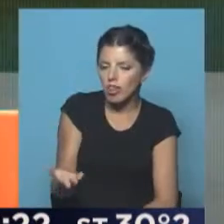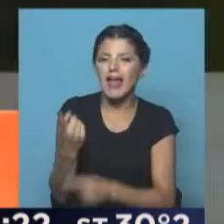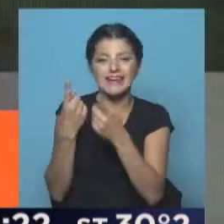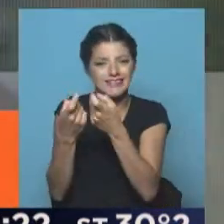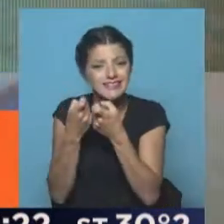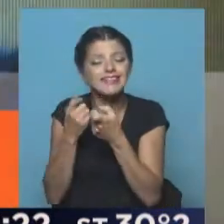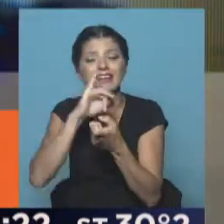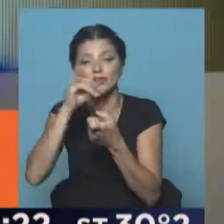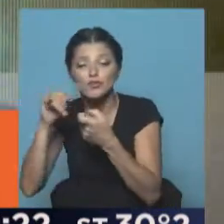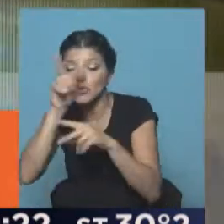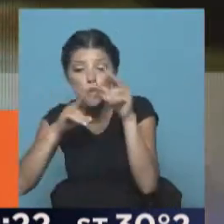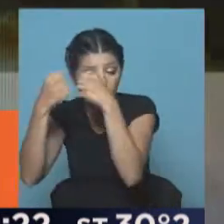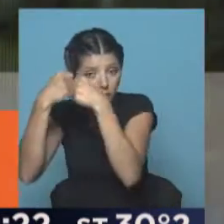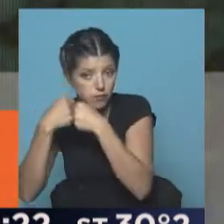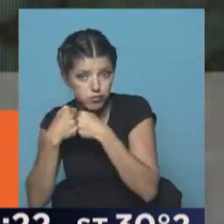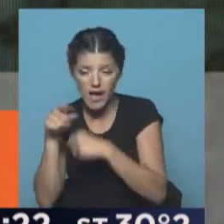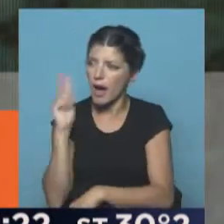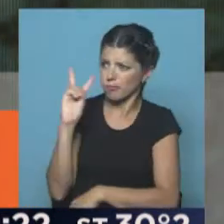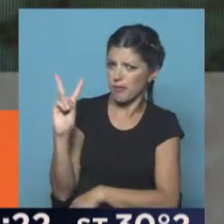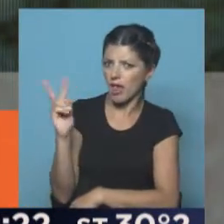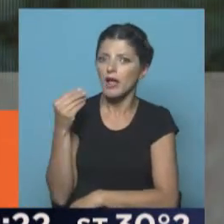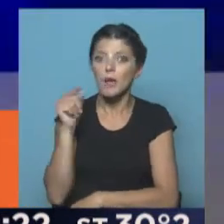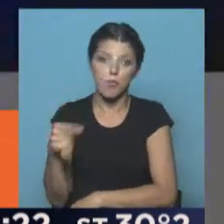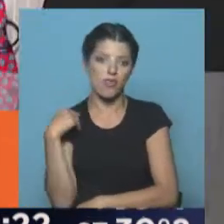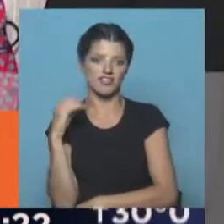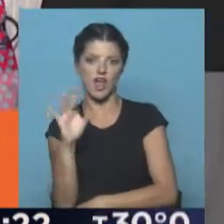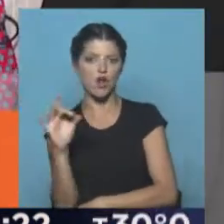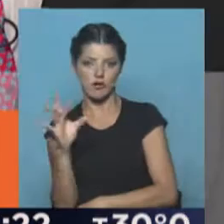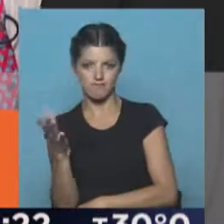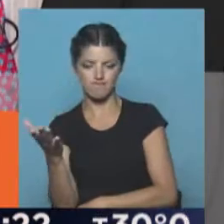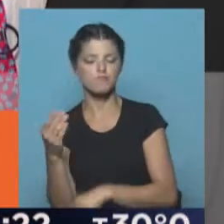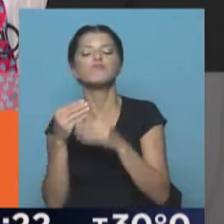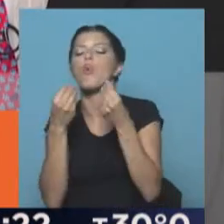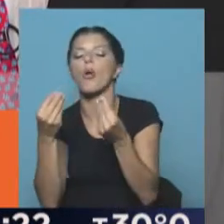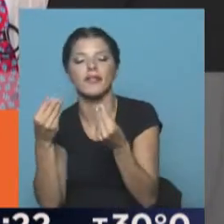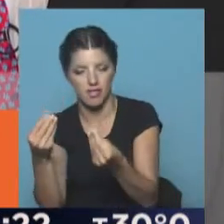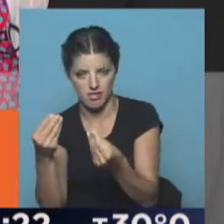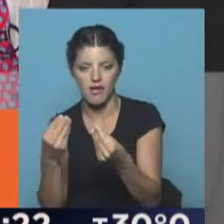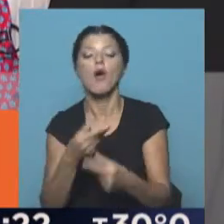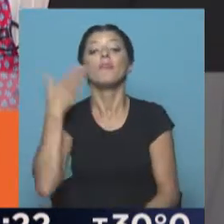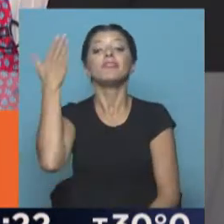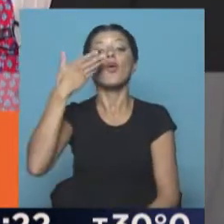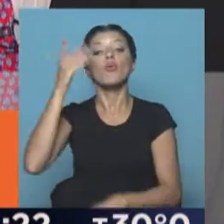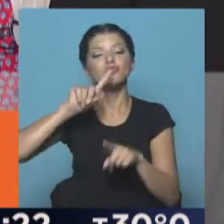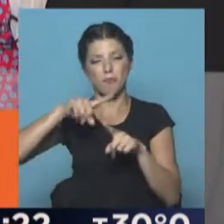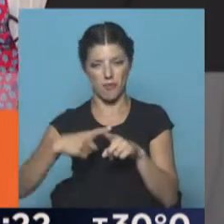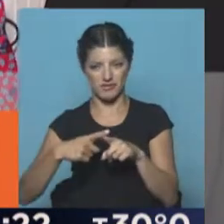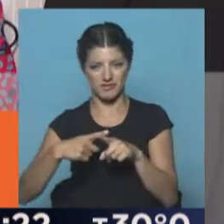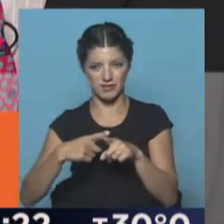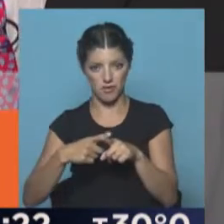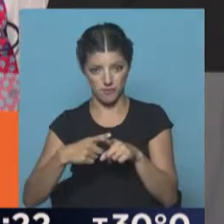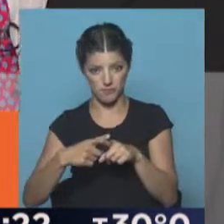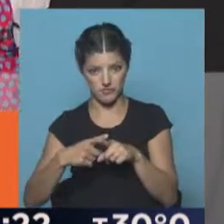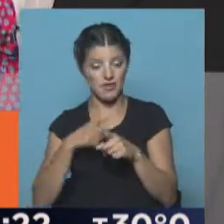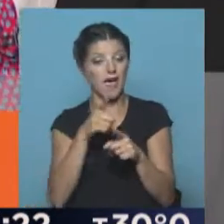buscar cobijo, buscar refugio, ven en él un potencial terrorista. ¿Por qué? Porque el discurso político evidentemente ha prendido muy